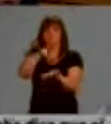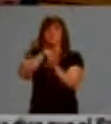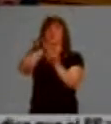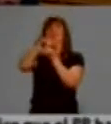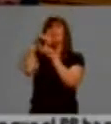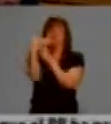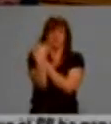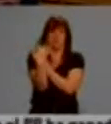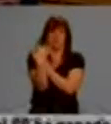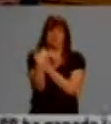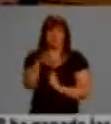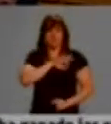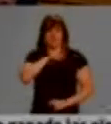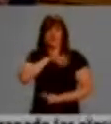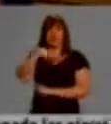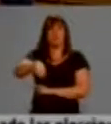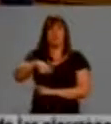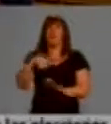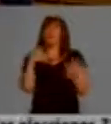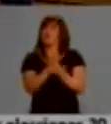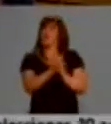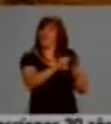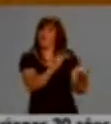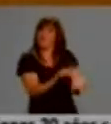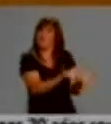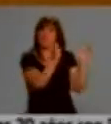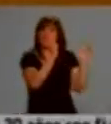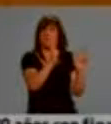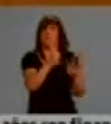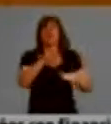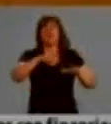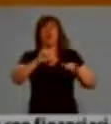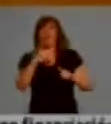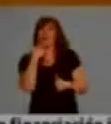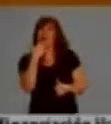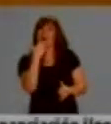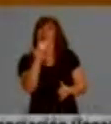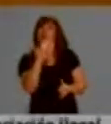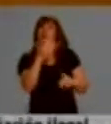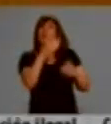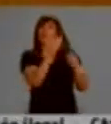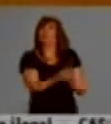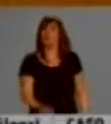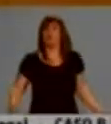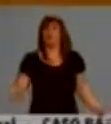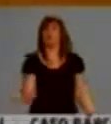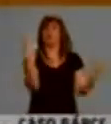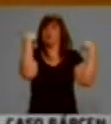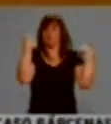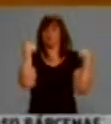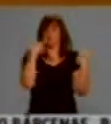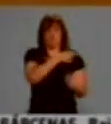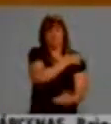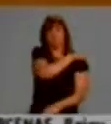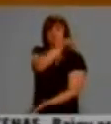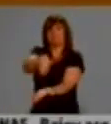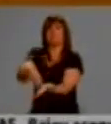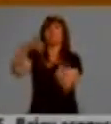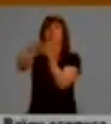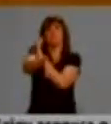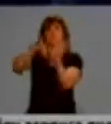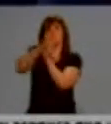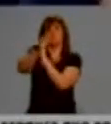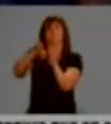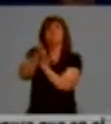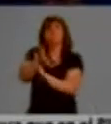presidente, tampoco le exime ni tan siquiera atenúa su responsabilidad de dar cuentas en esta Cámara. Está